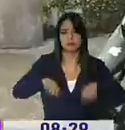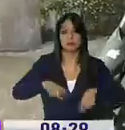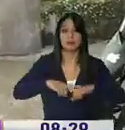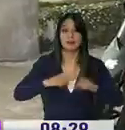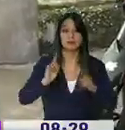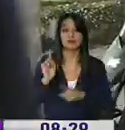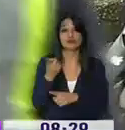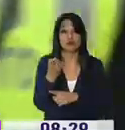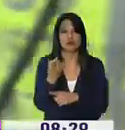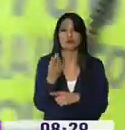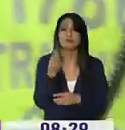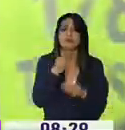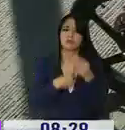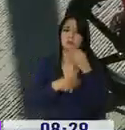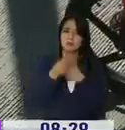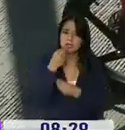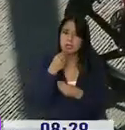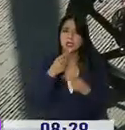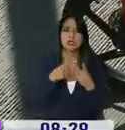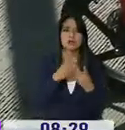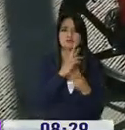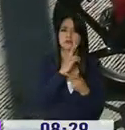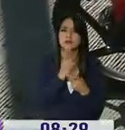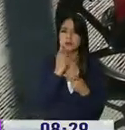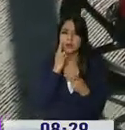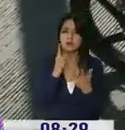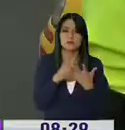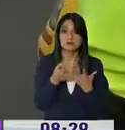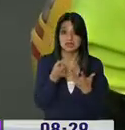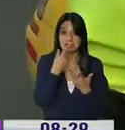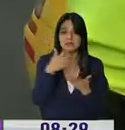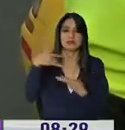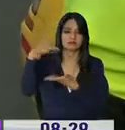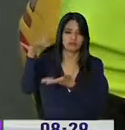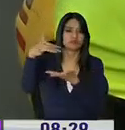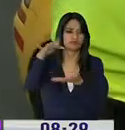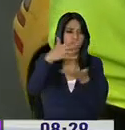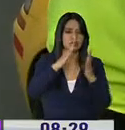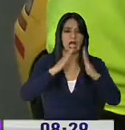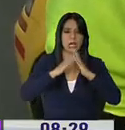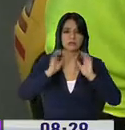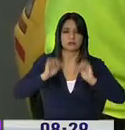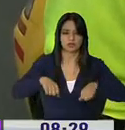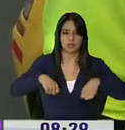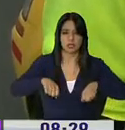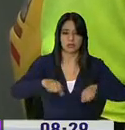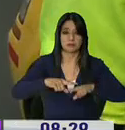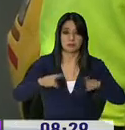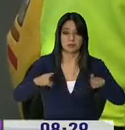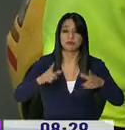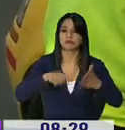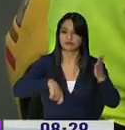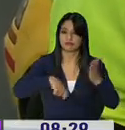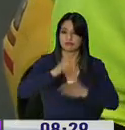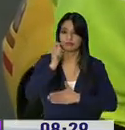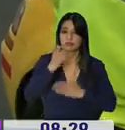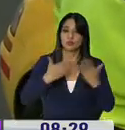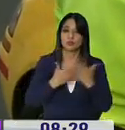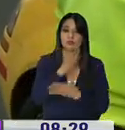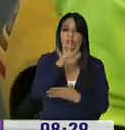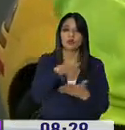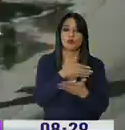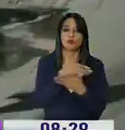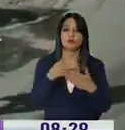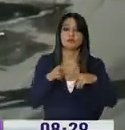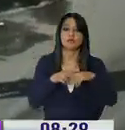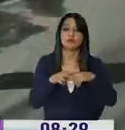entrega a domicilio de alimentos, comida preparada y medicinas. Y ponga atención porque queda autorizado el nuevo horario para